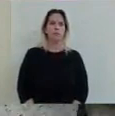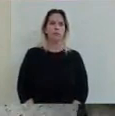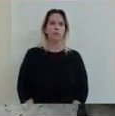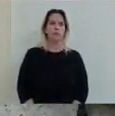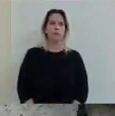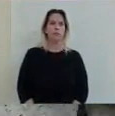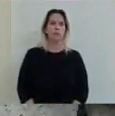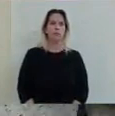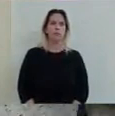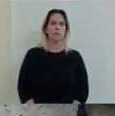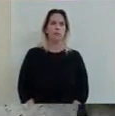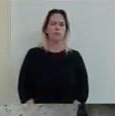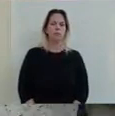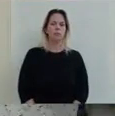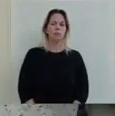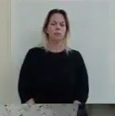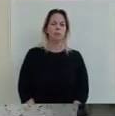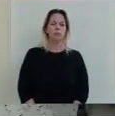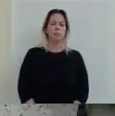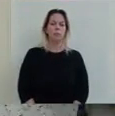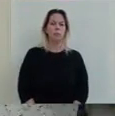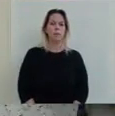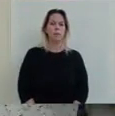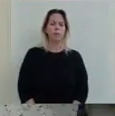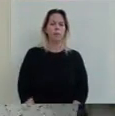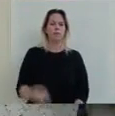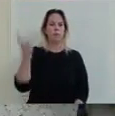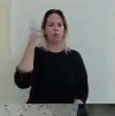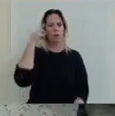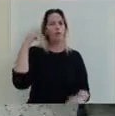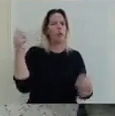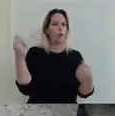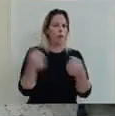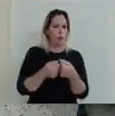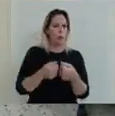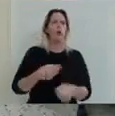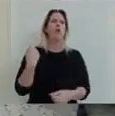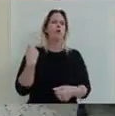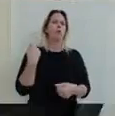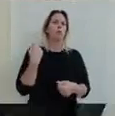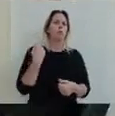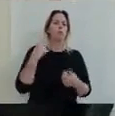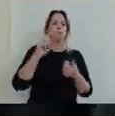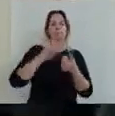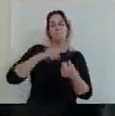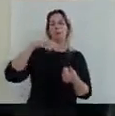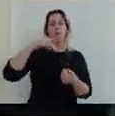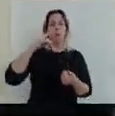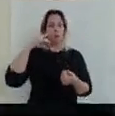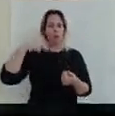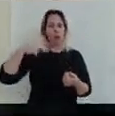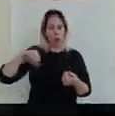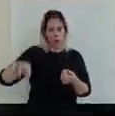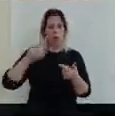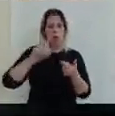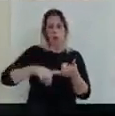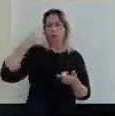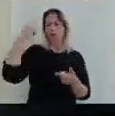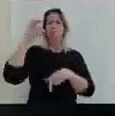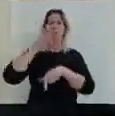Concejal Gatti. Gracias, señora Presidenta. Coincido plenamente con lo dicho de la concejal Miño, con los fundamentos del concejal